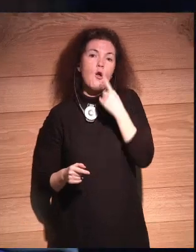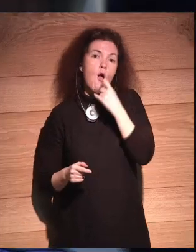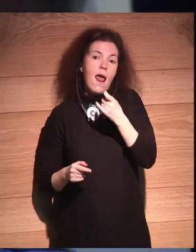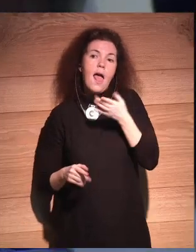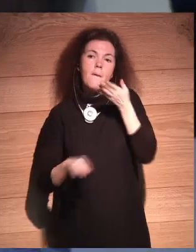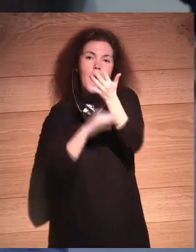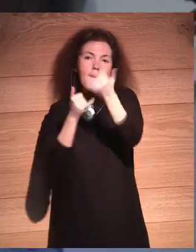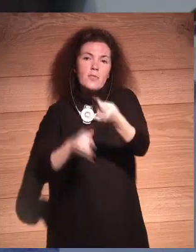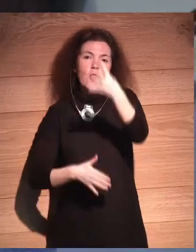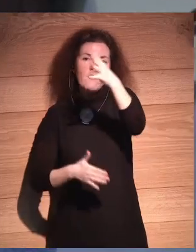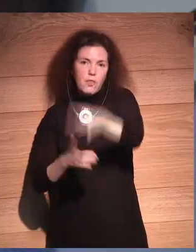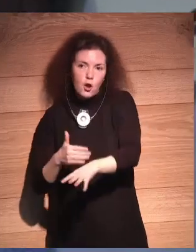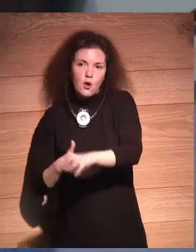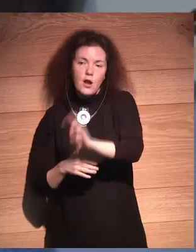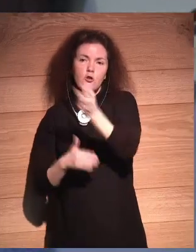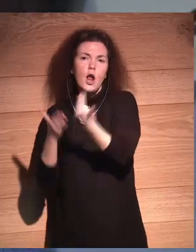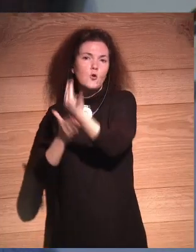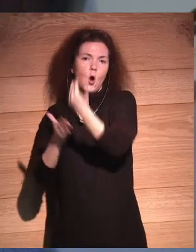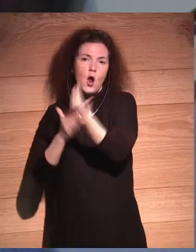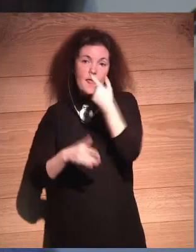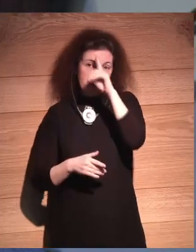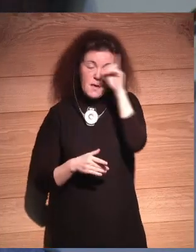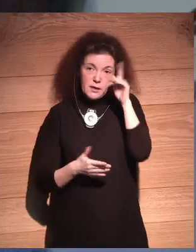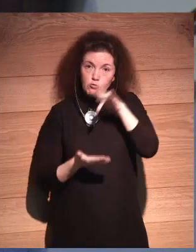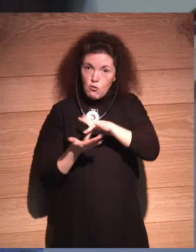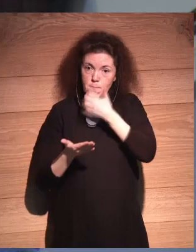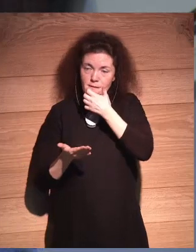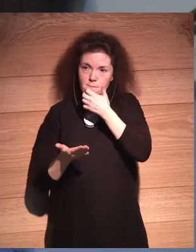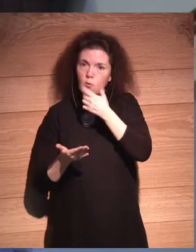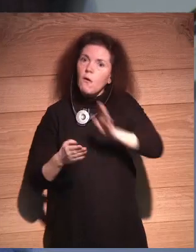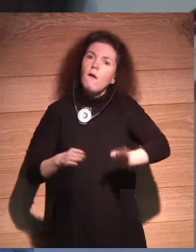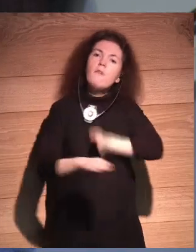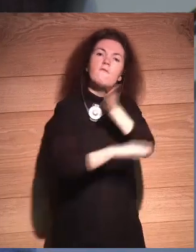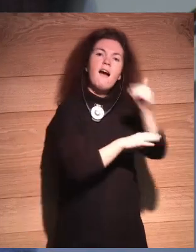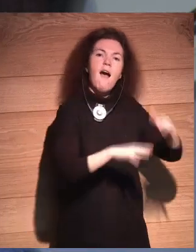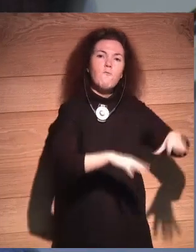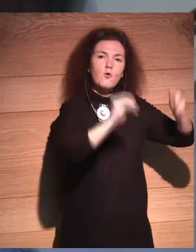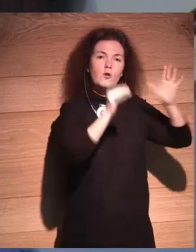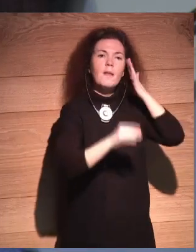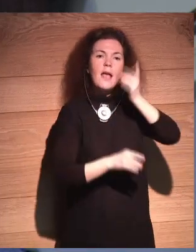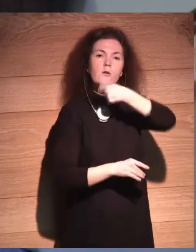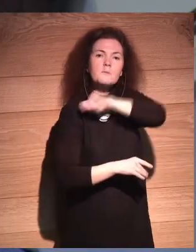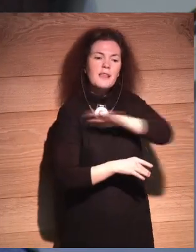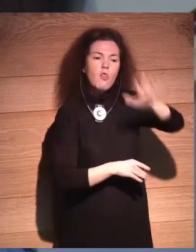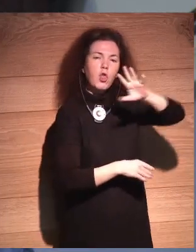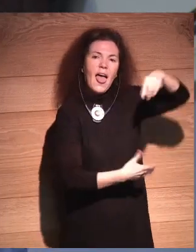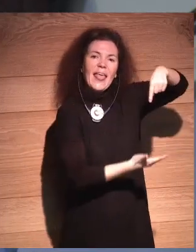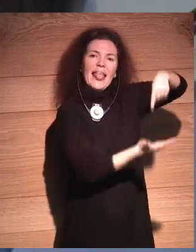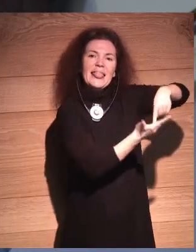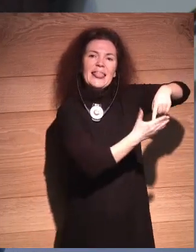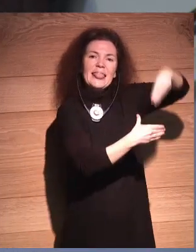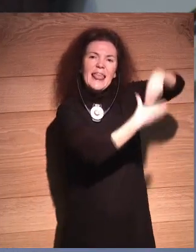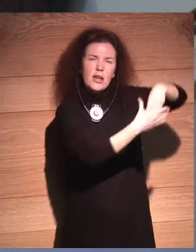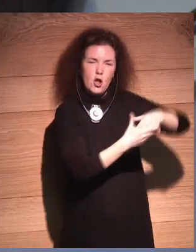de Barcelona o en muchas de las jornadas que se realizan en Madrid, a Burgos, a España interior. Creemos que este es